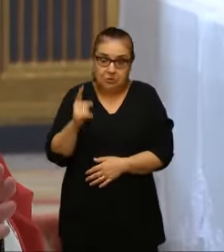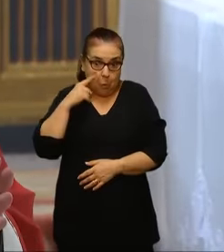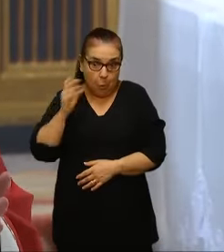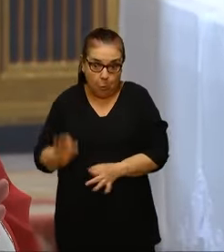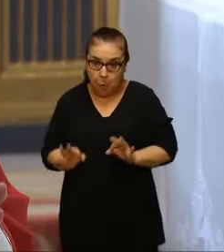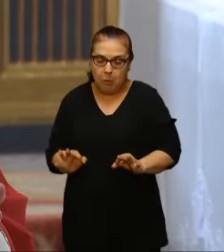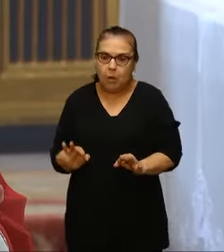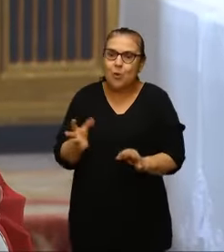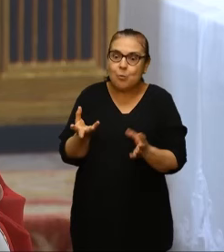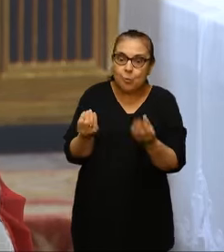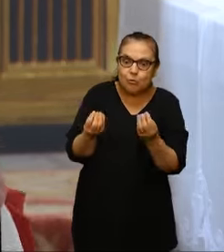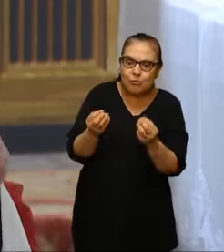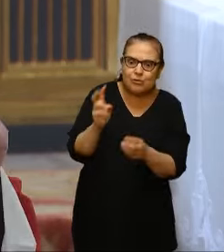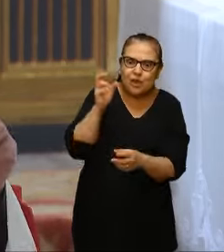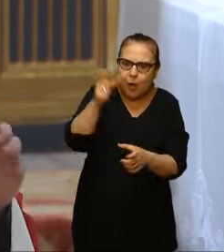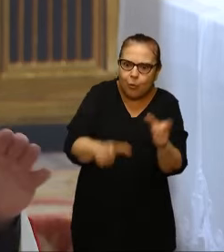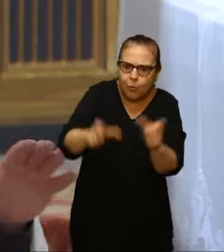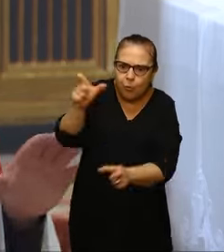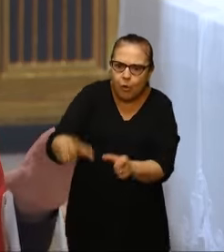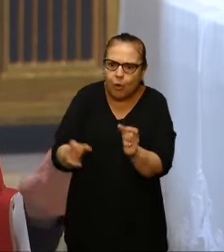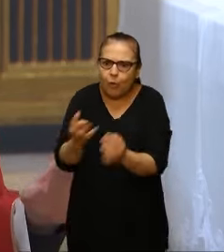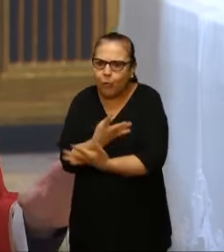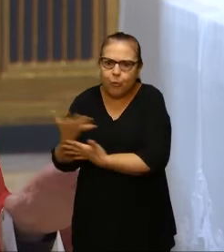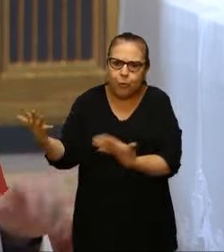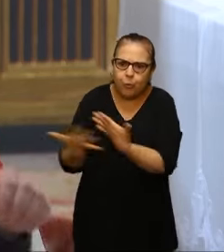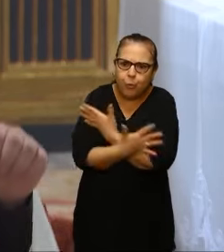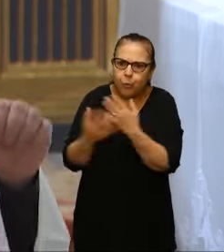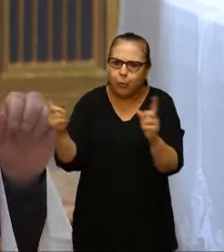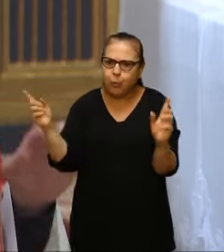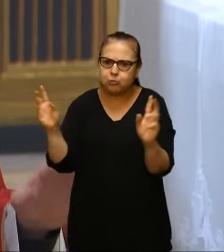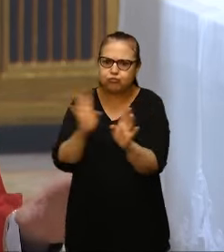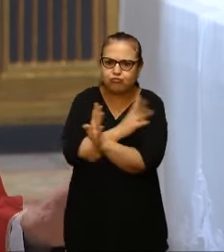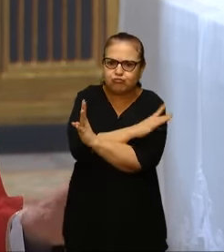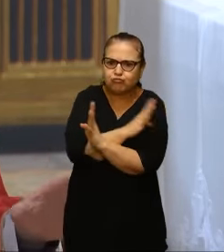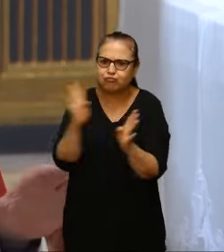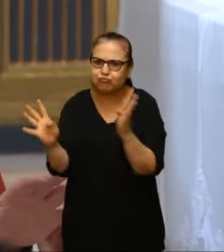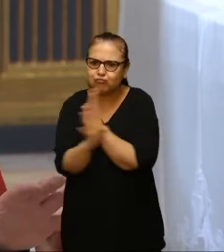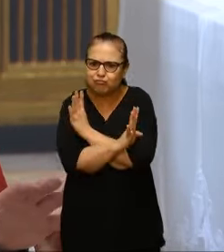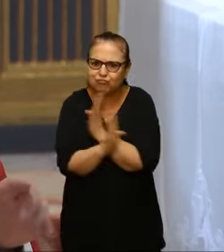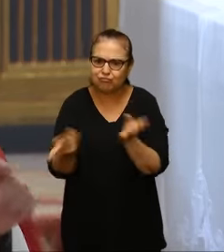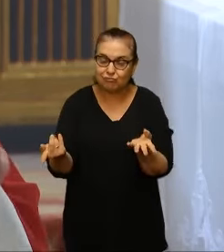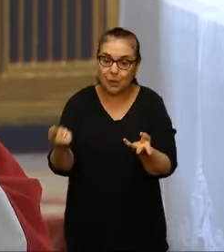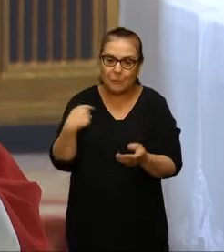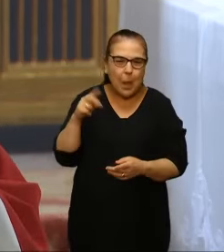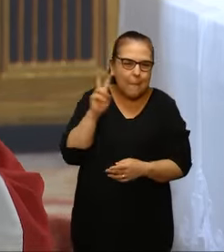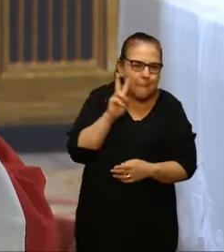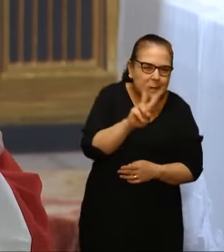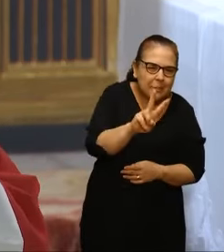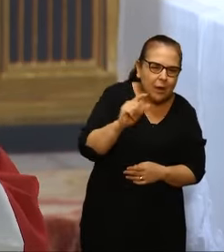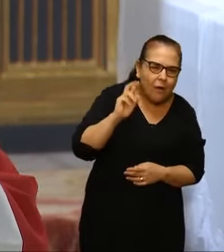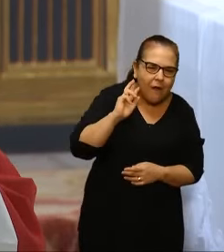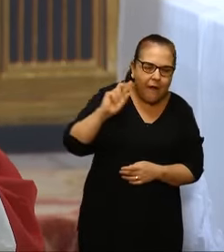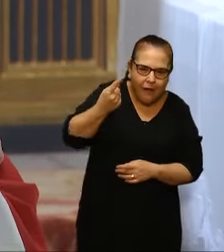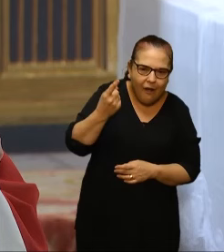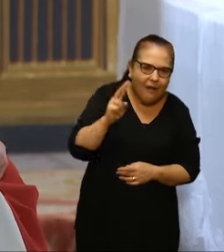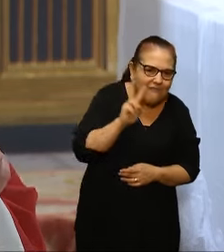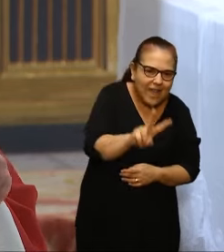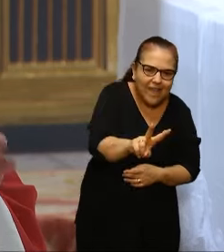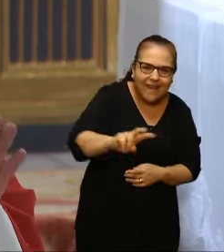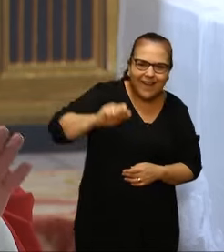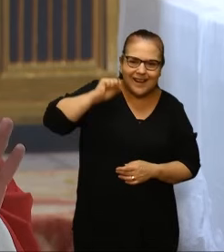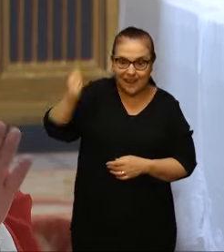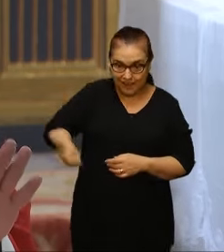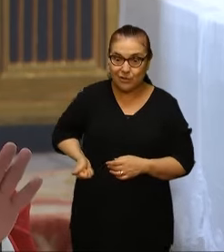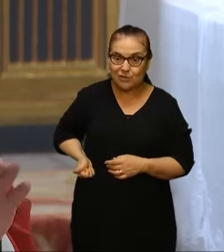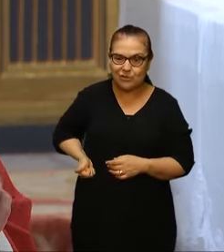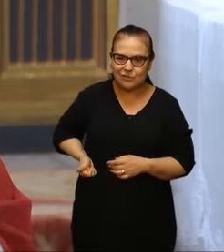dice, alzando los ojos, vio primero a los ricos que echaban sus donativos, pero luego se dio cuenta de